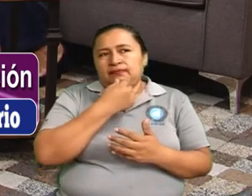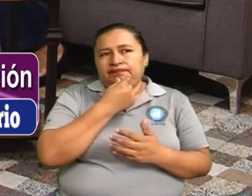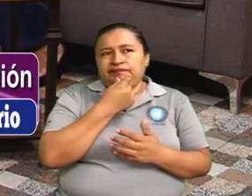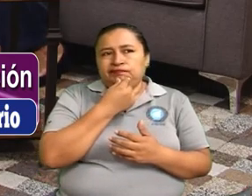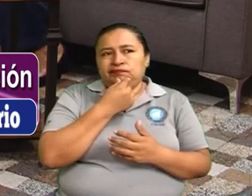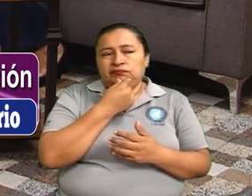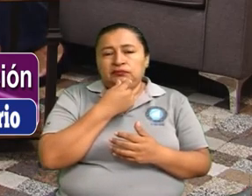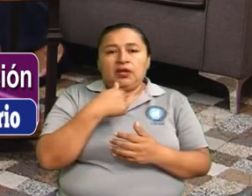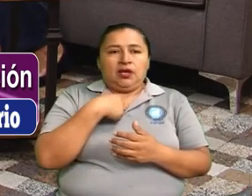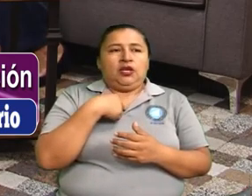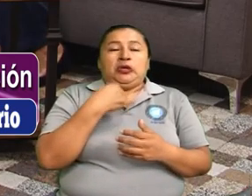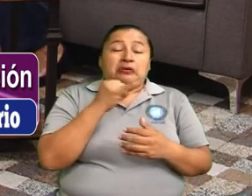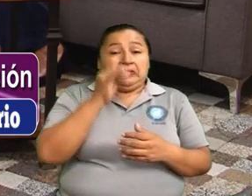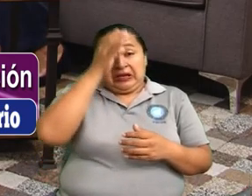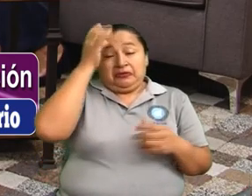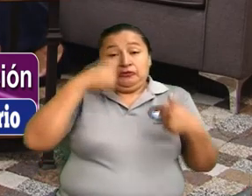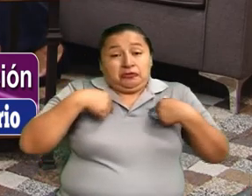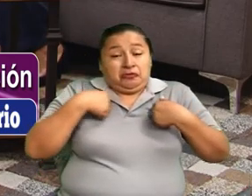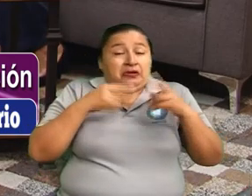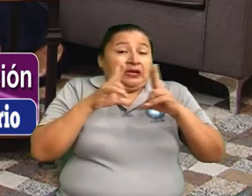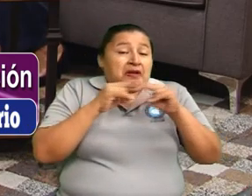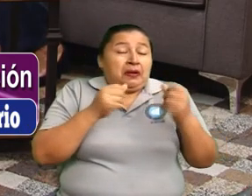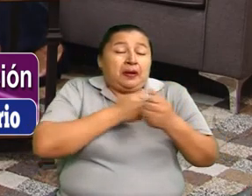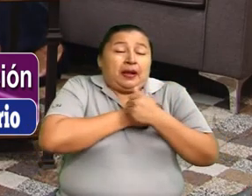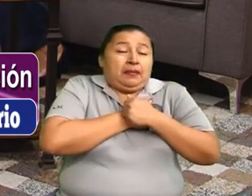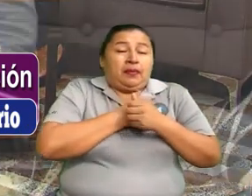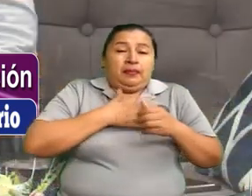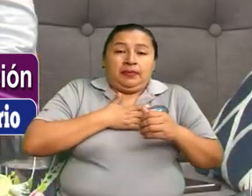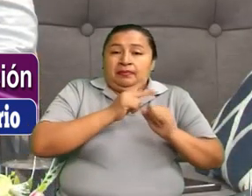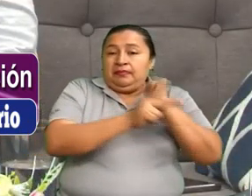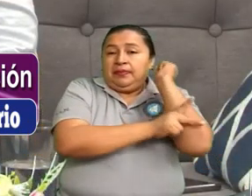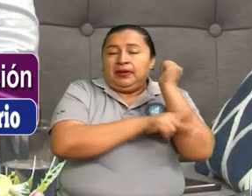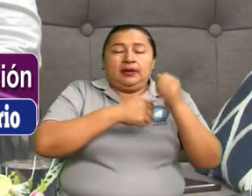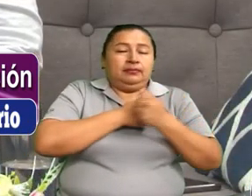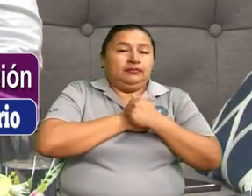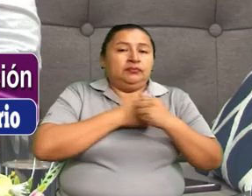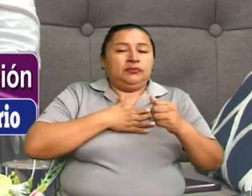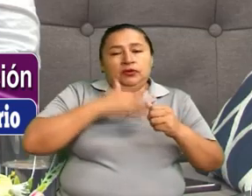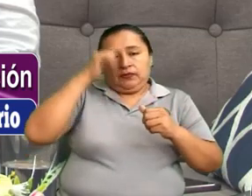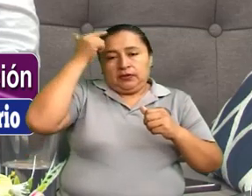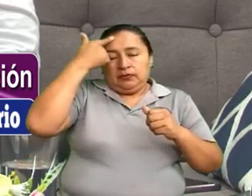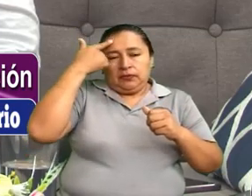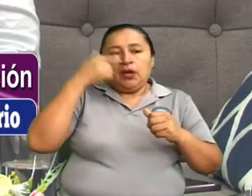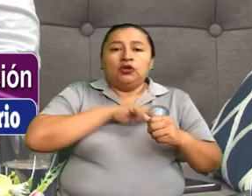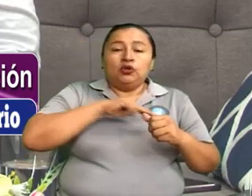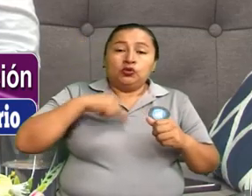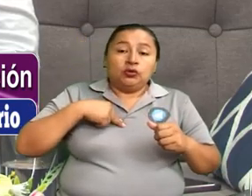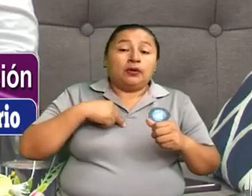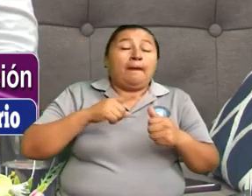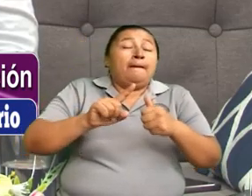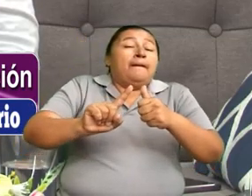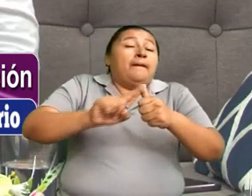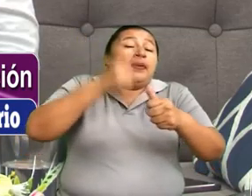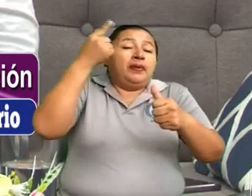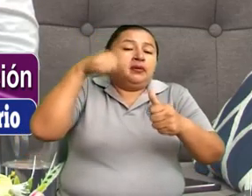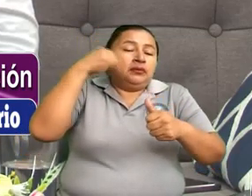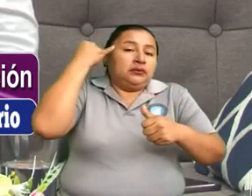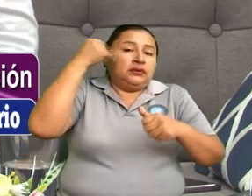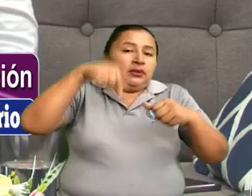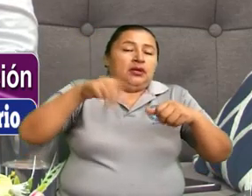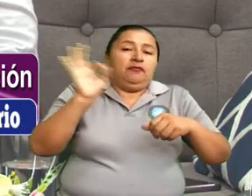soy nicaragüense, amo mi patria, amo mi gobierno. Entonces, nosotros somos pioneros en este